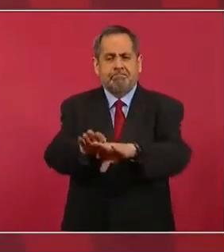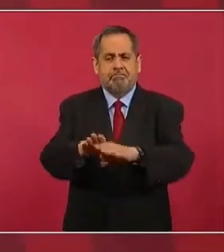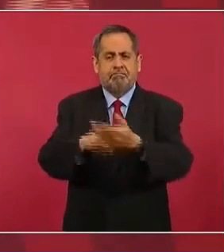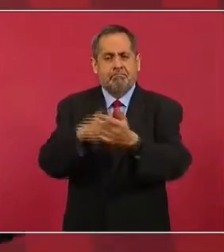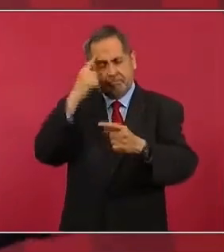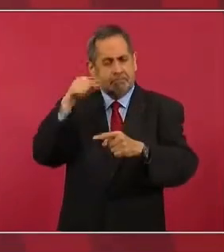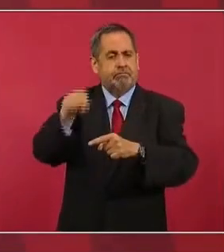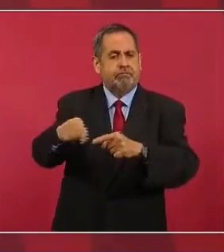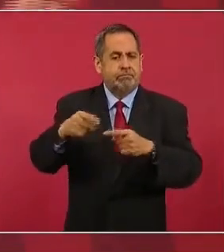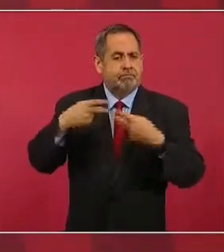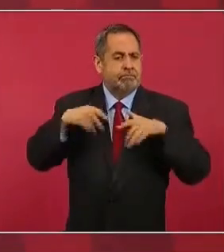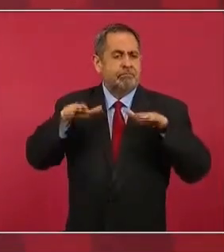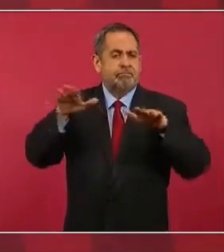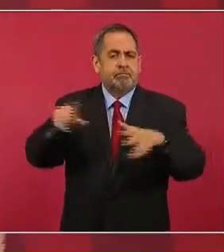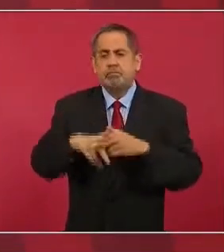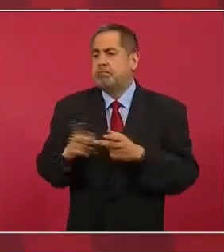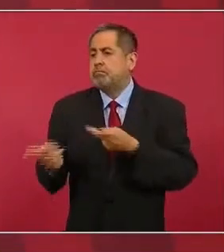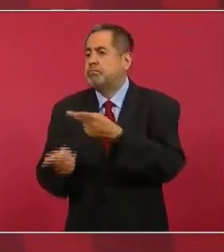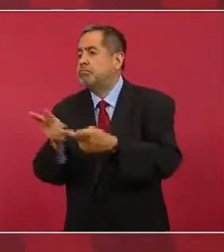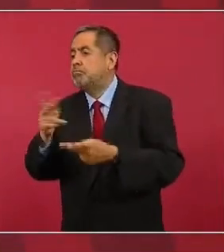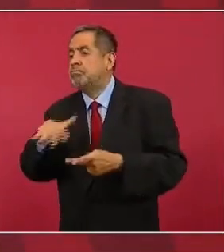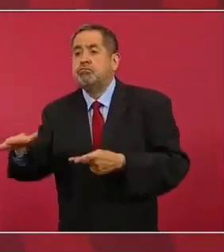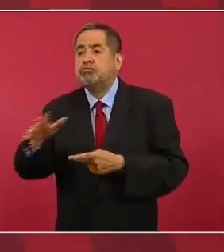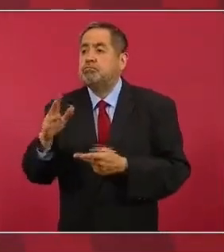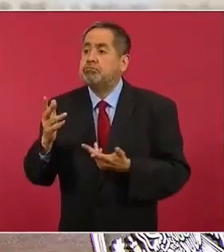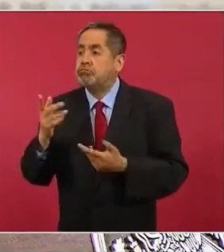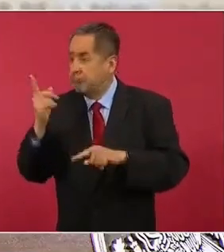El pueblo así lo decidió, se hizo una consulta